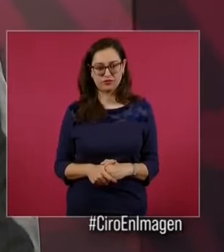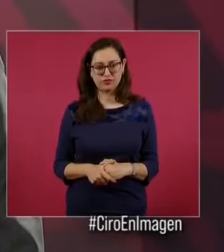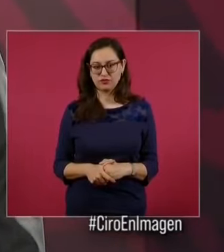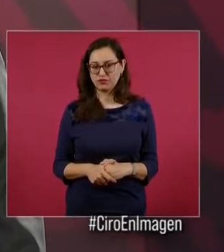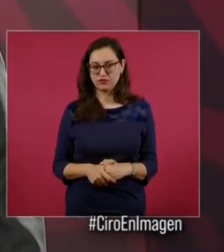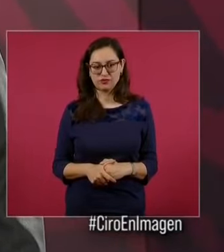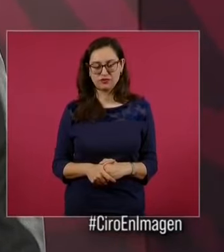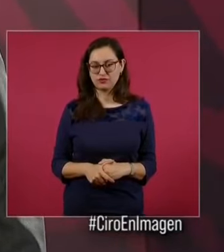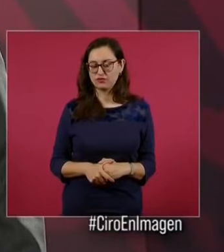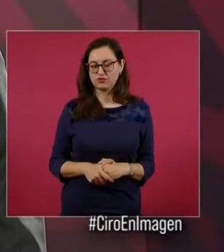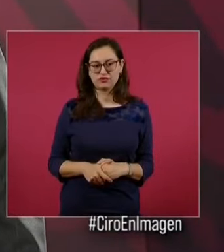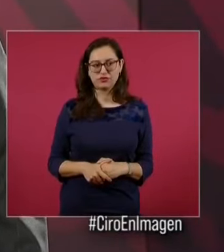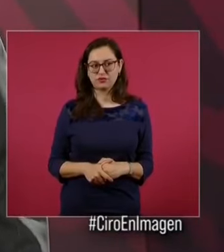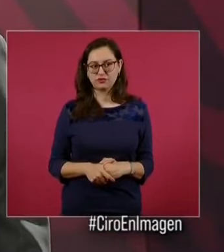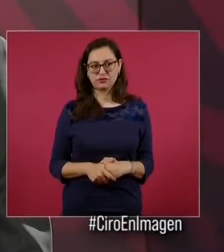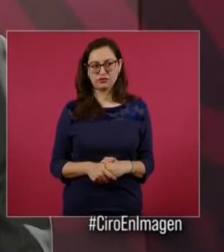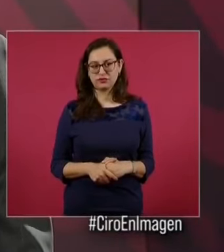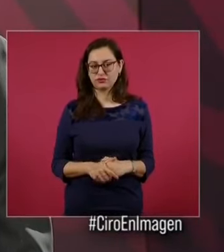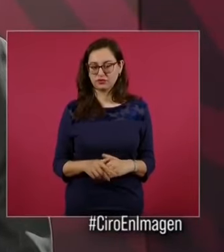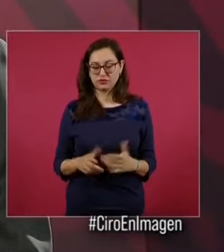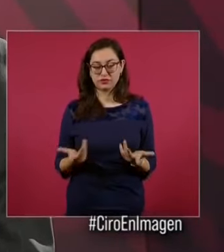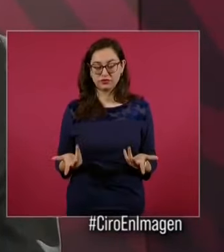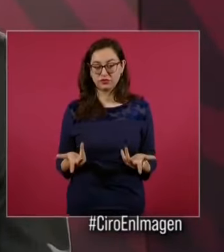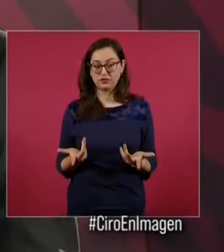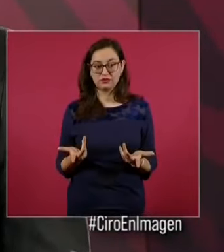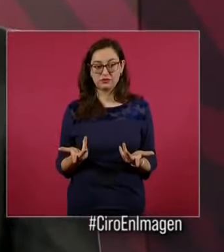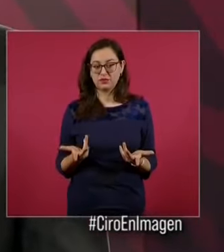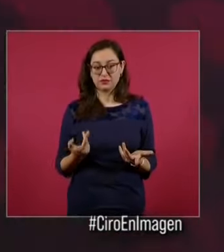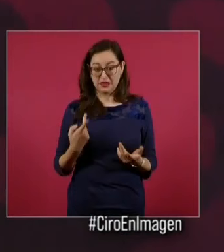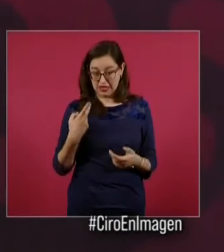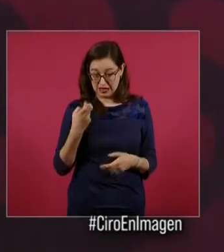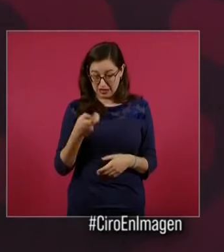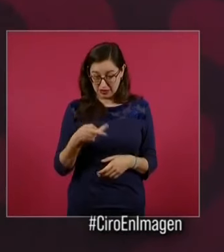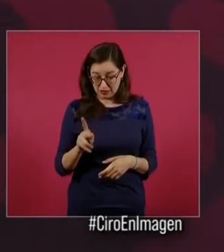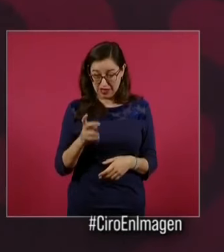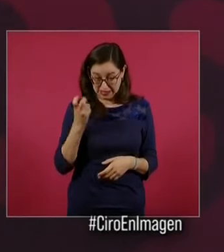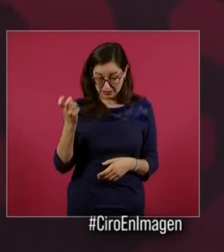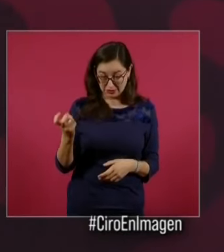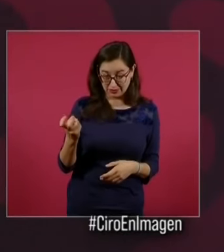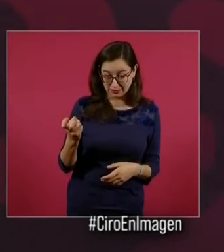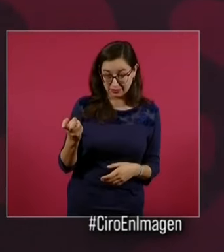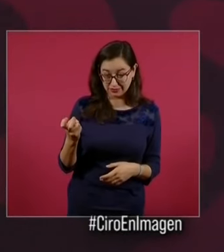No. El principal problema es la corrupción.